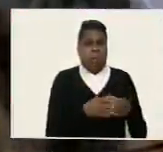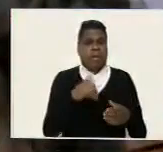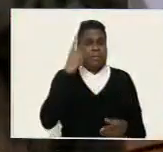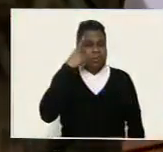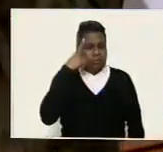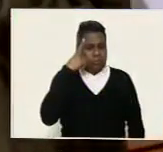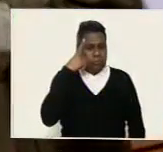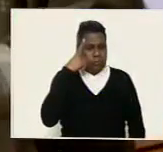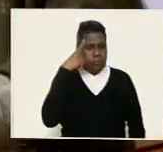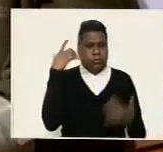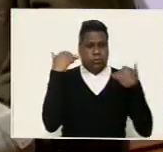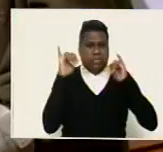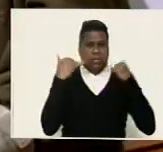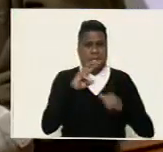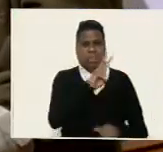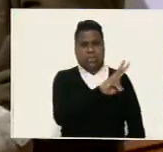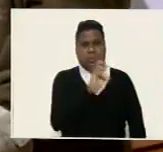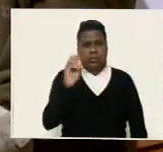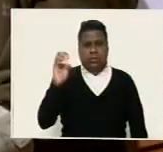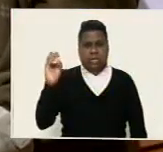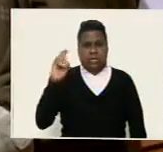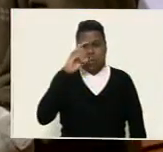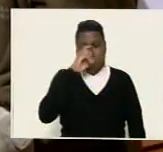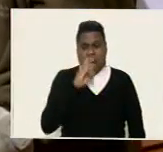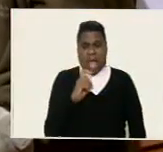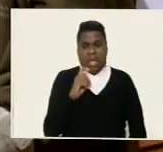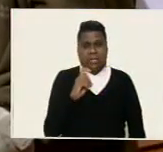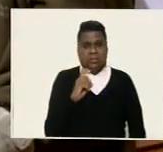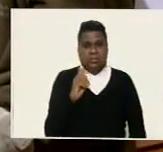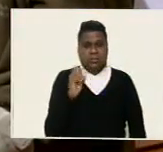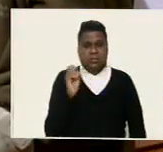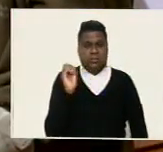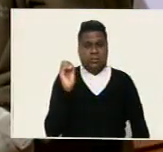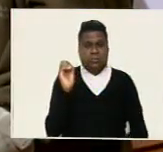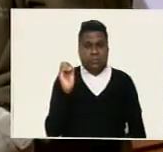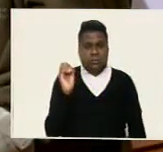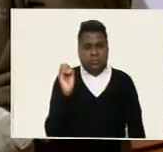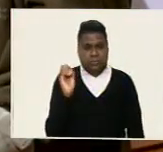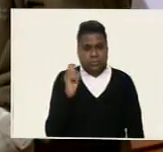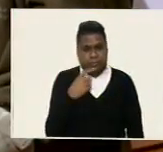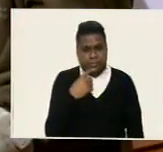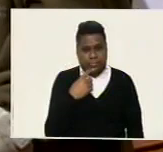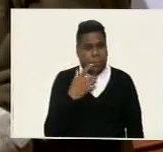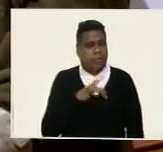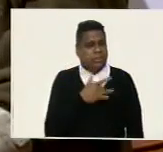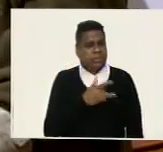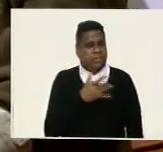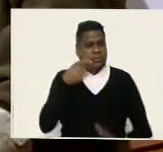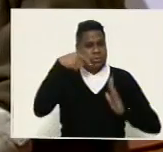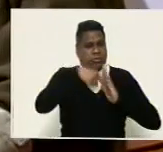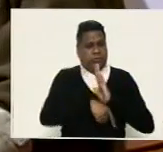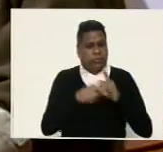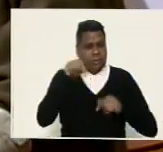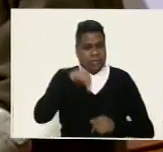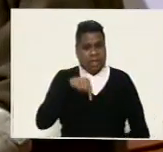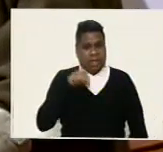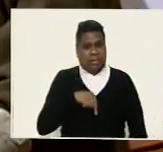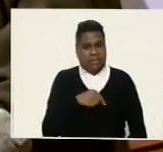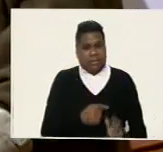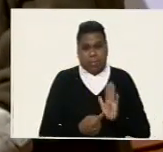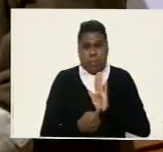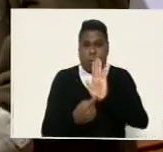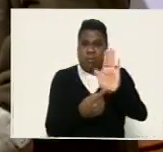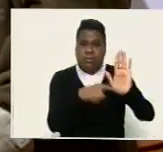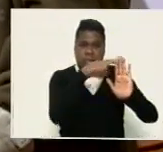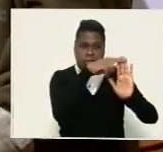años del Congreso de Angostura. Cuando les decía que me sentía profundamente orgulloso de estar aquí presentando